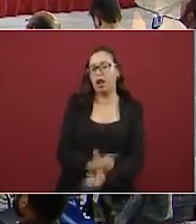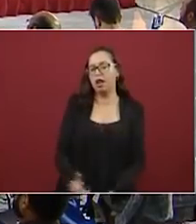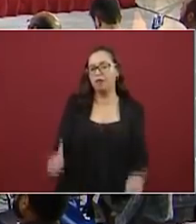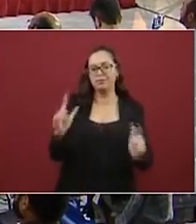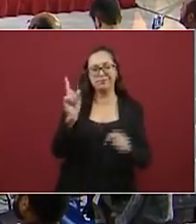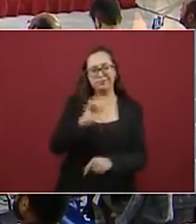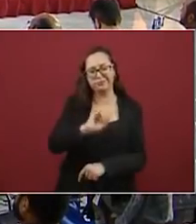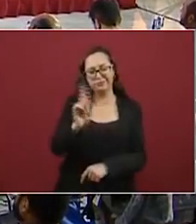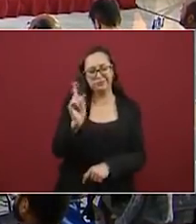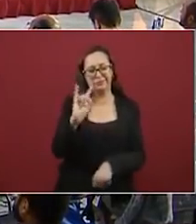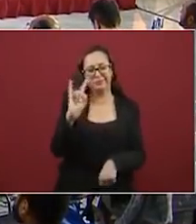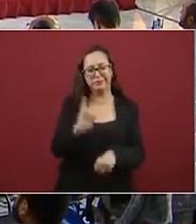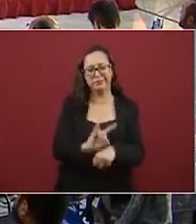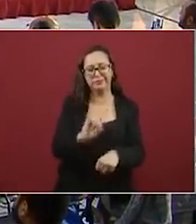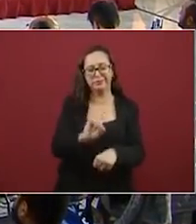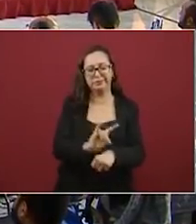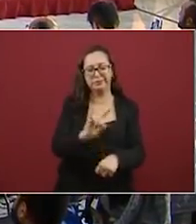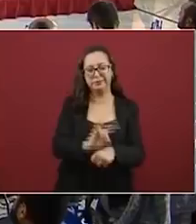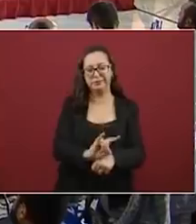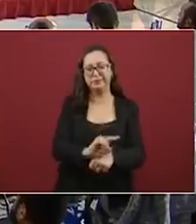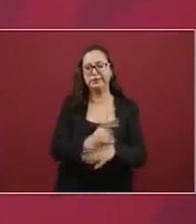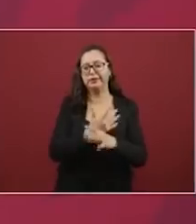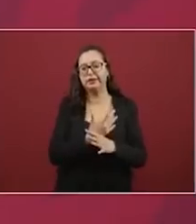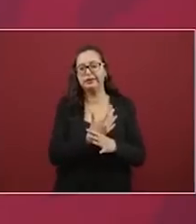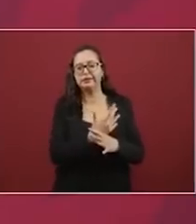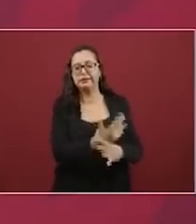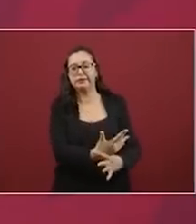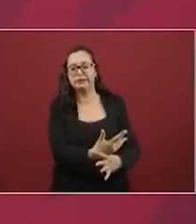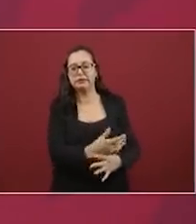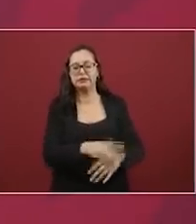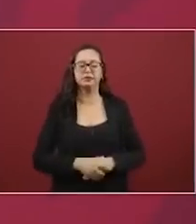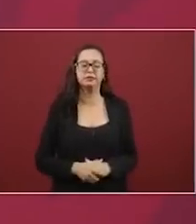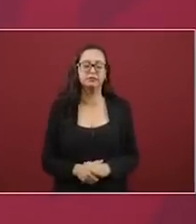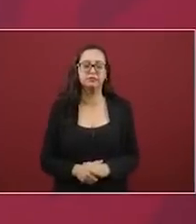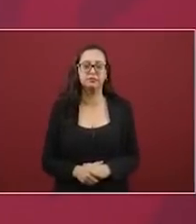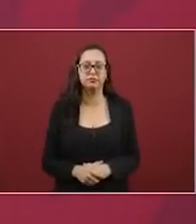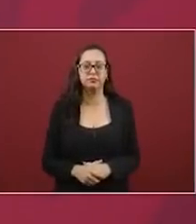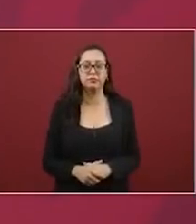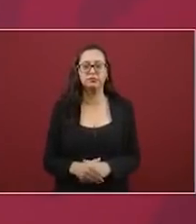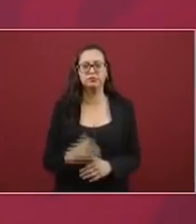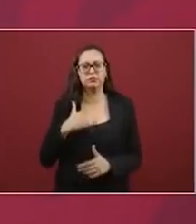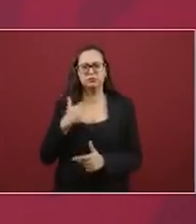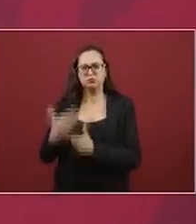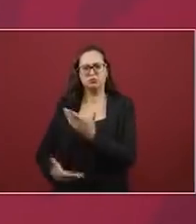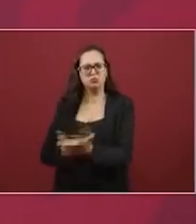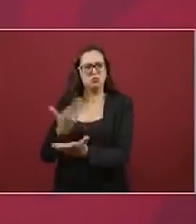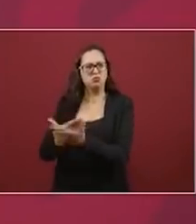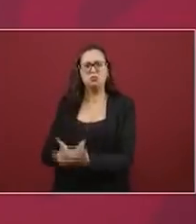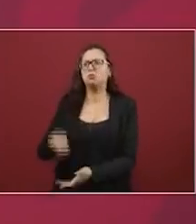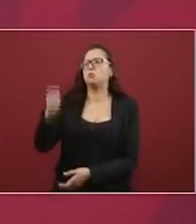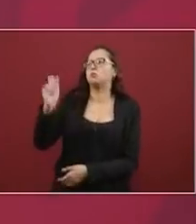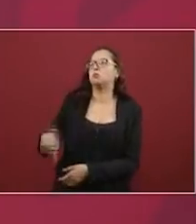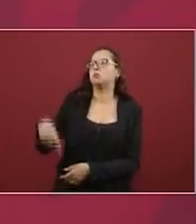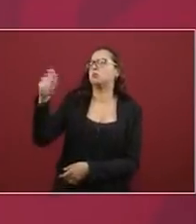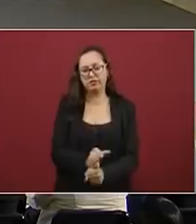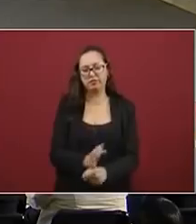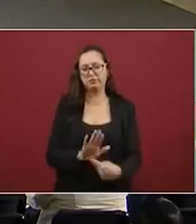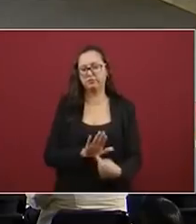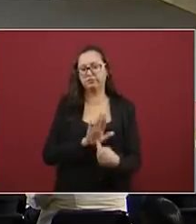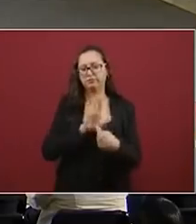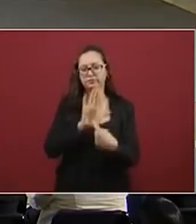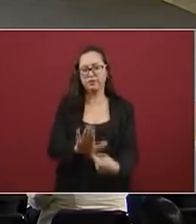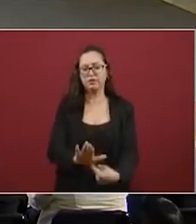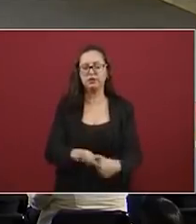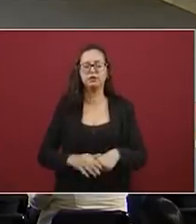el presidente Andrés Manuel López Obrador envió un mensaje a los maestros y maestras del país y enfatizó que no habrá autoritarismo ni represión